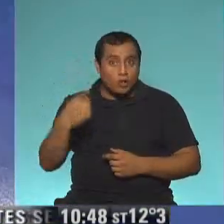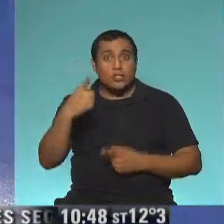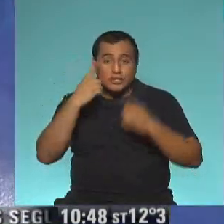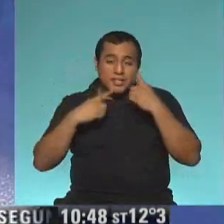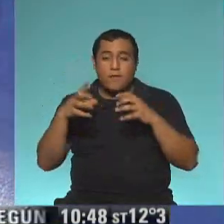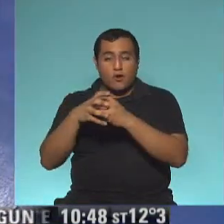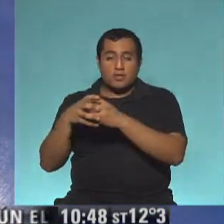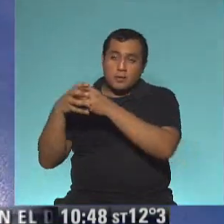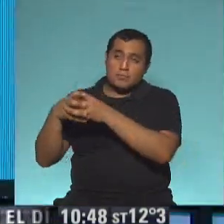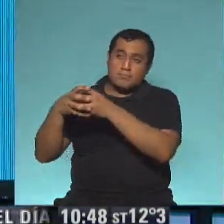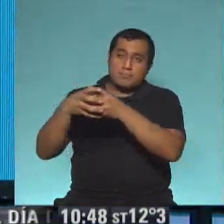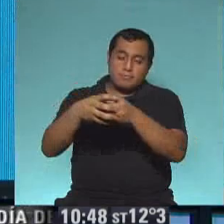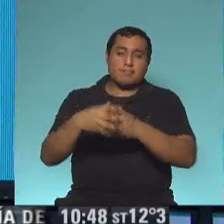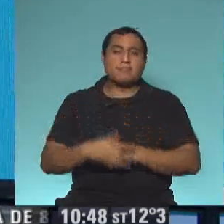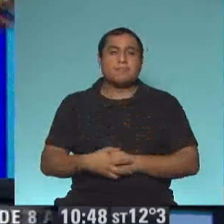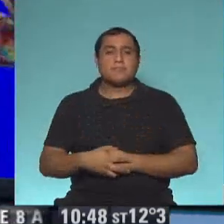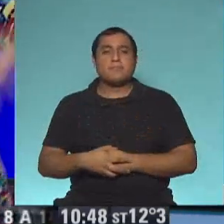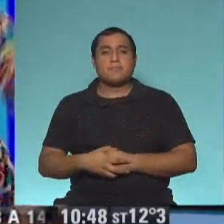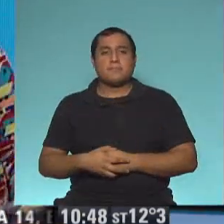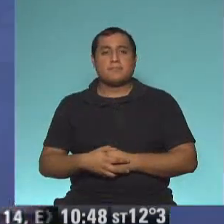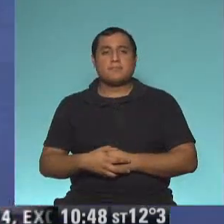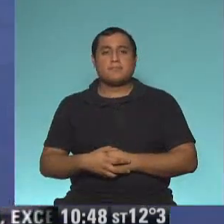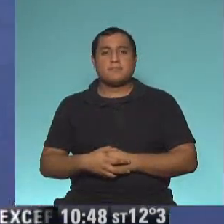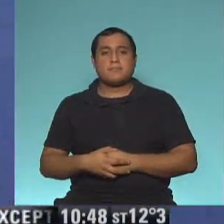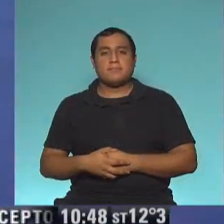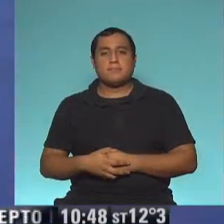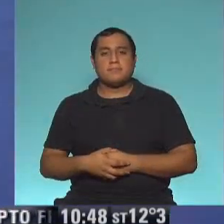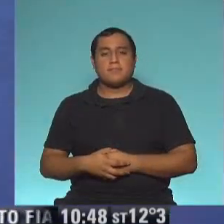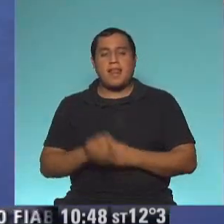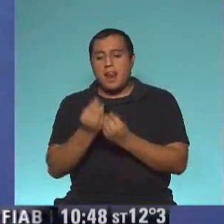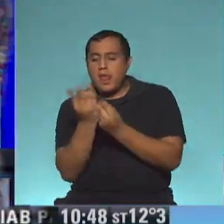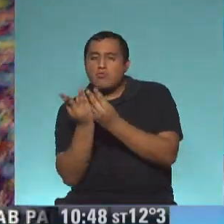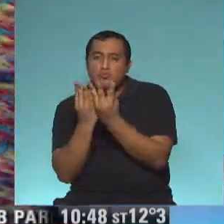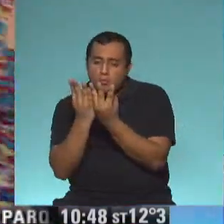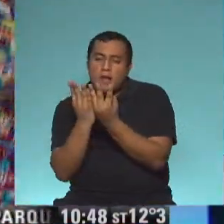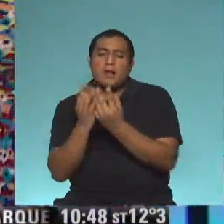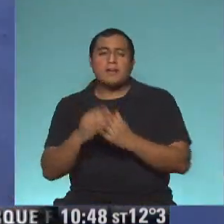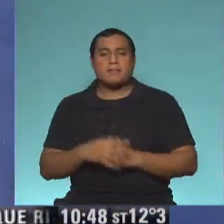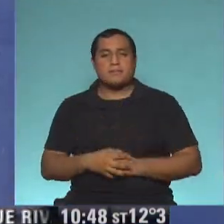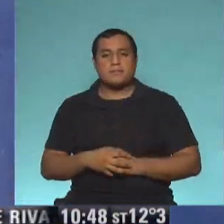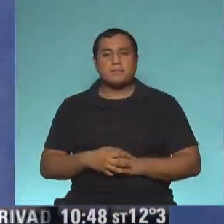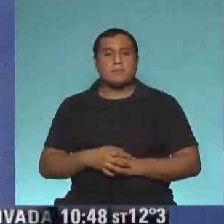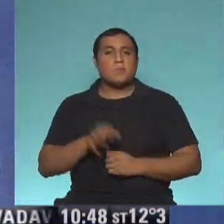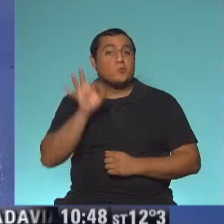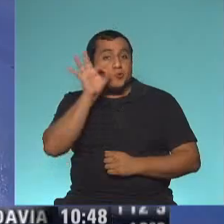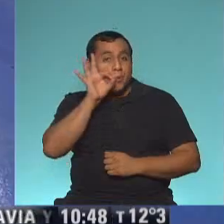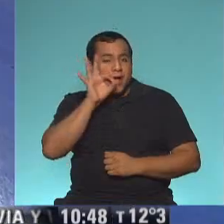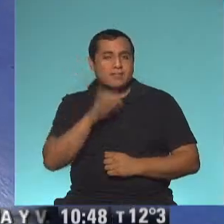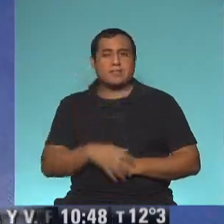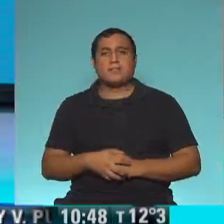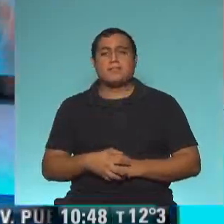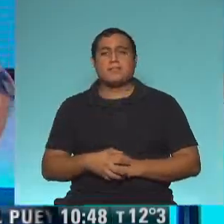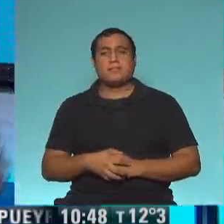¡La cebolla! ¡La lechuga! ¡La lechuga! ¡Y el